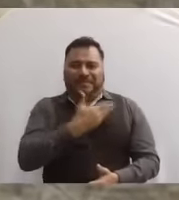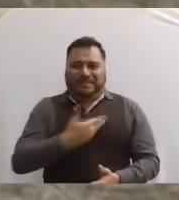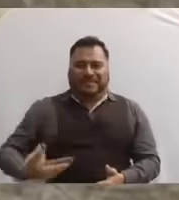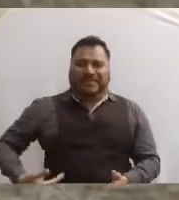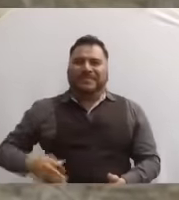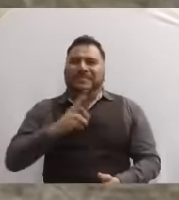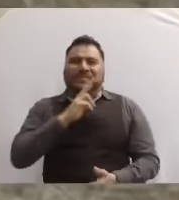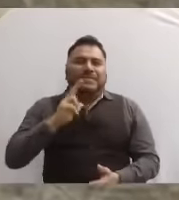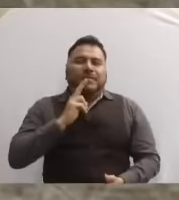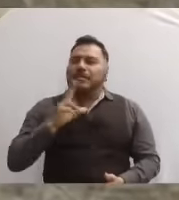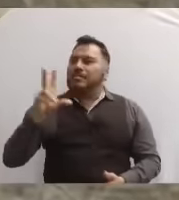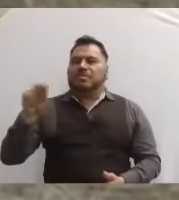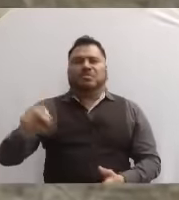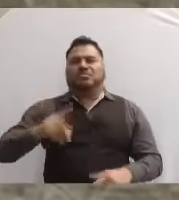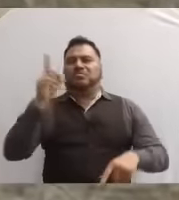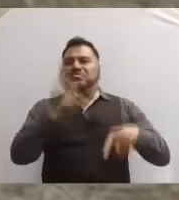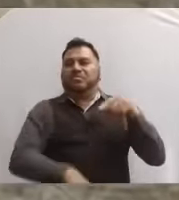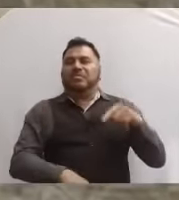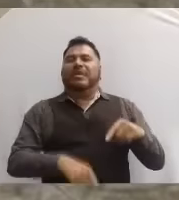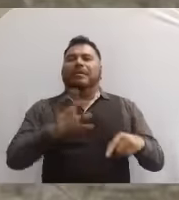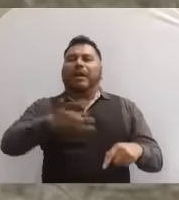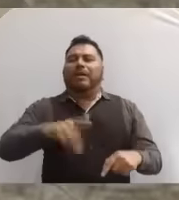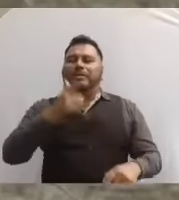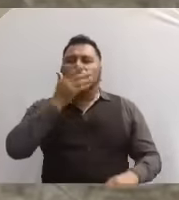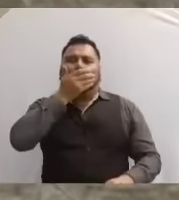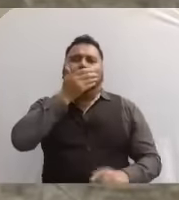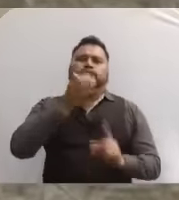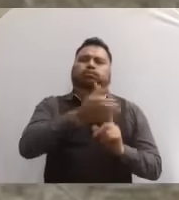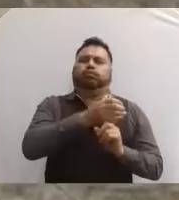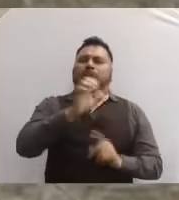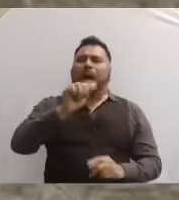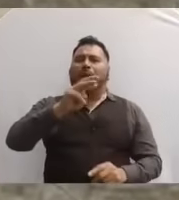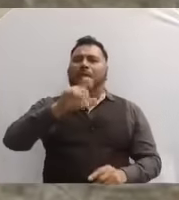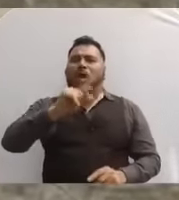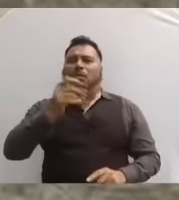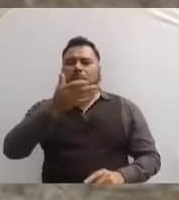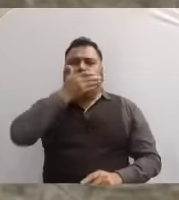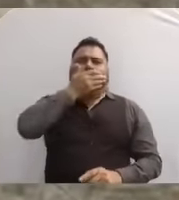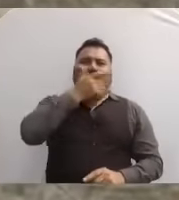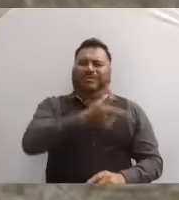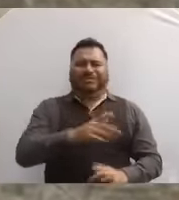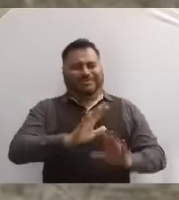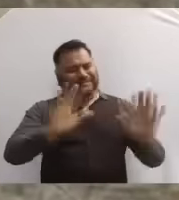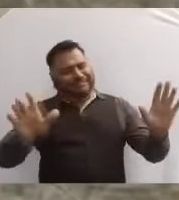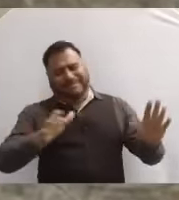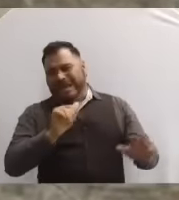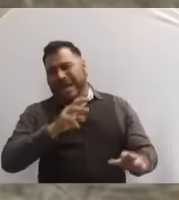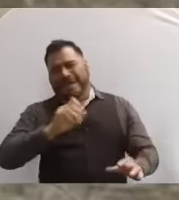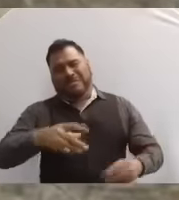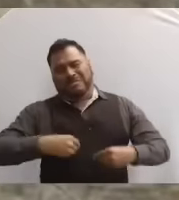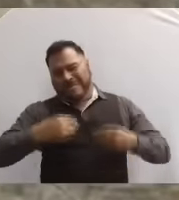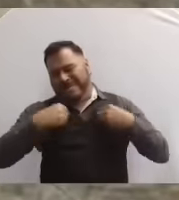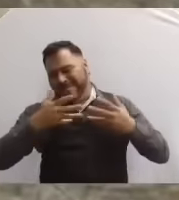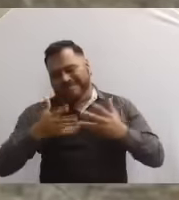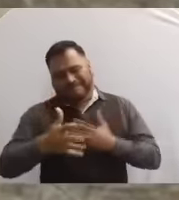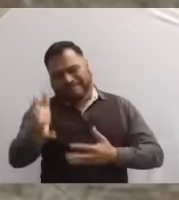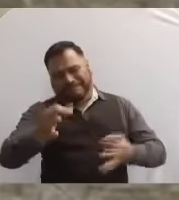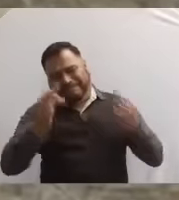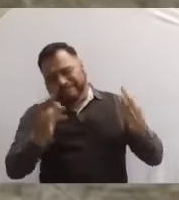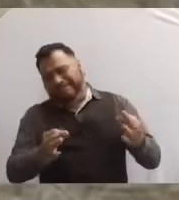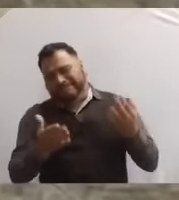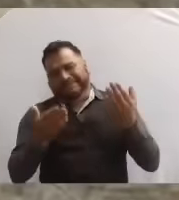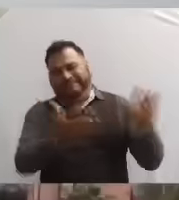querían amordazar al compañero presidente López Obrador. ¡Larga vida al compañero presidente López